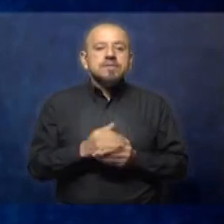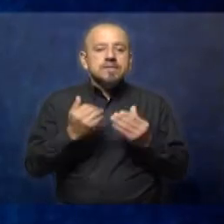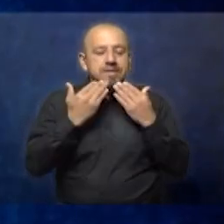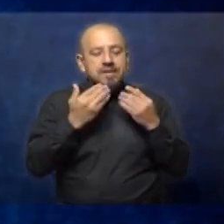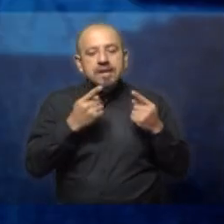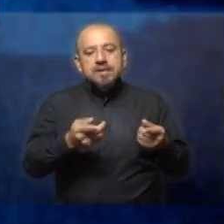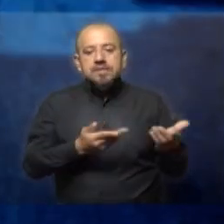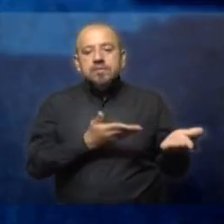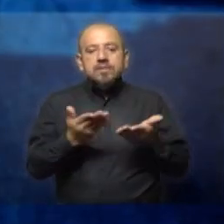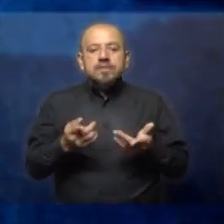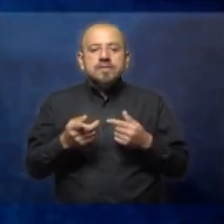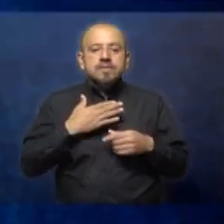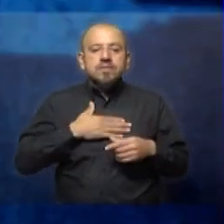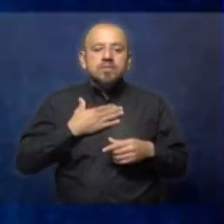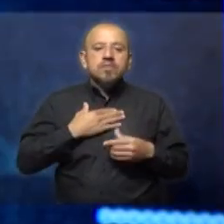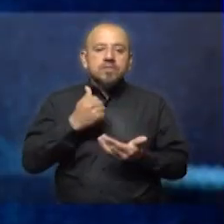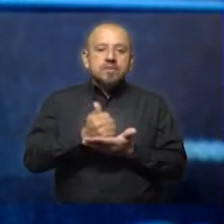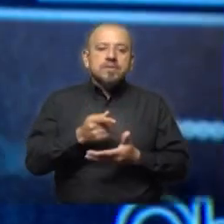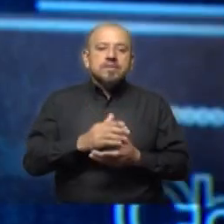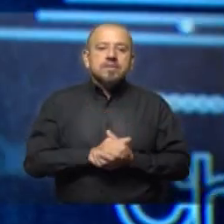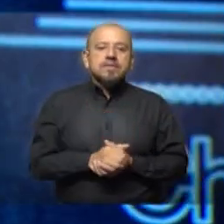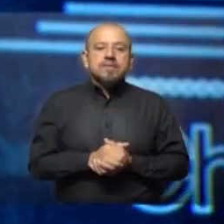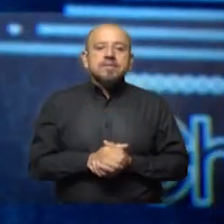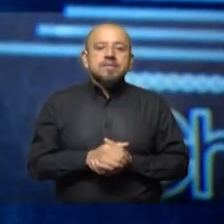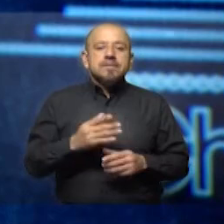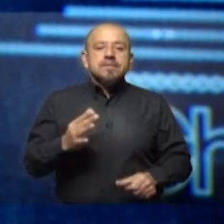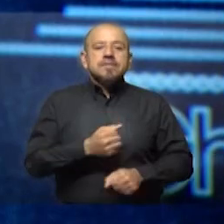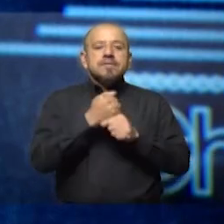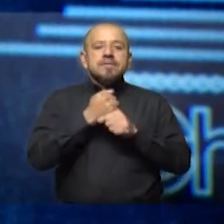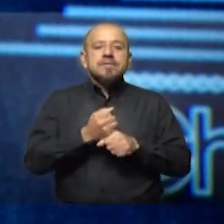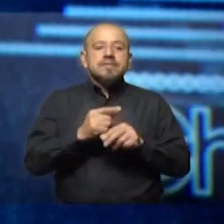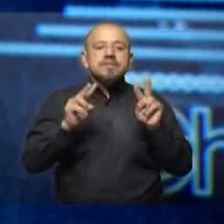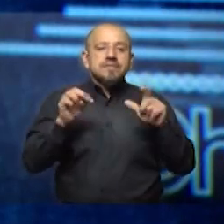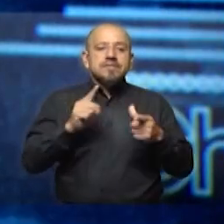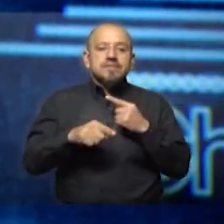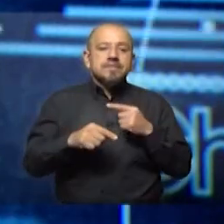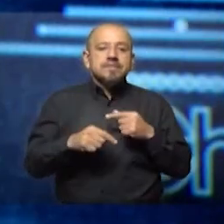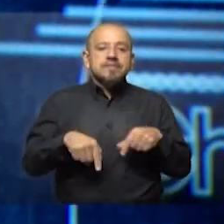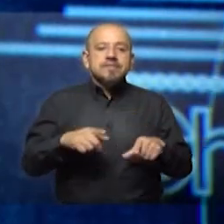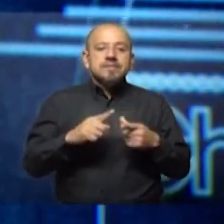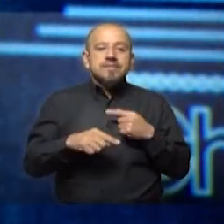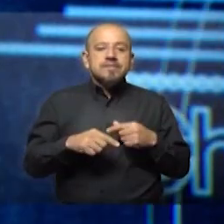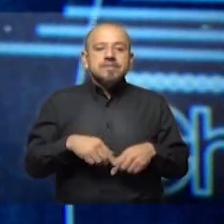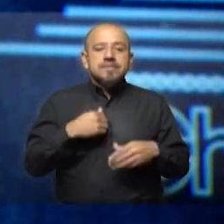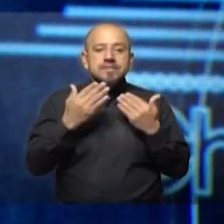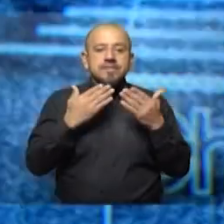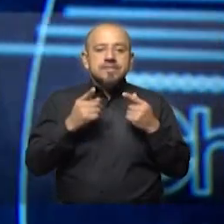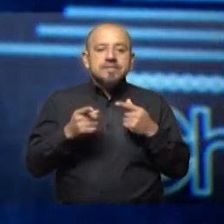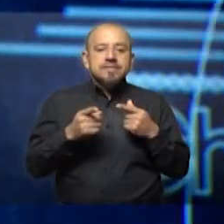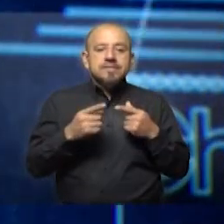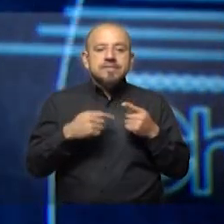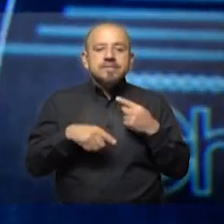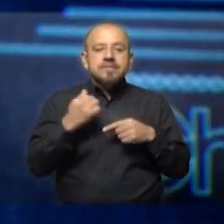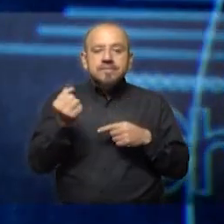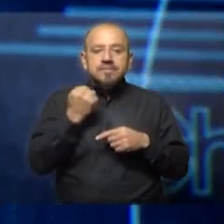por la invitación y es un gusto es un gusto estar acá para celebrar este aniversario y con este tema tan querido también hablando de cariños personales y